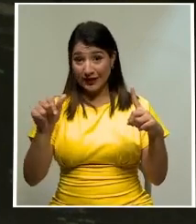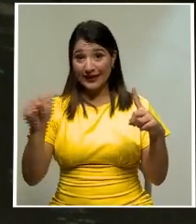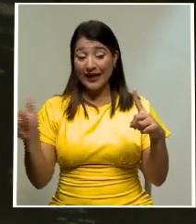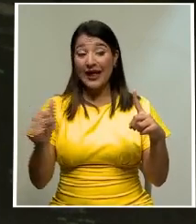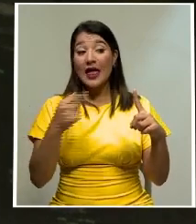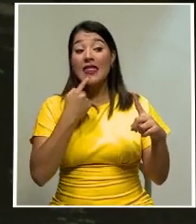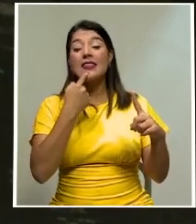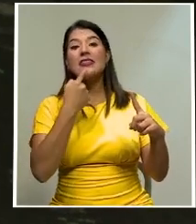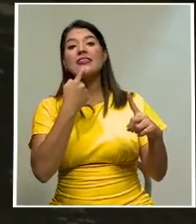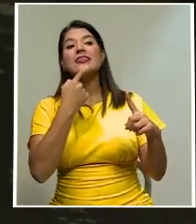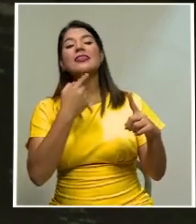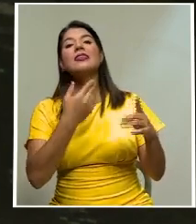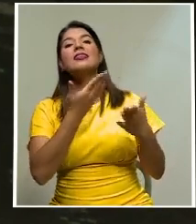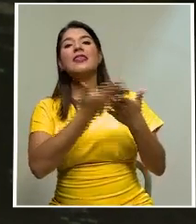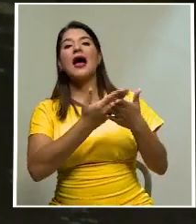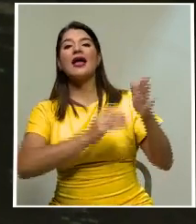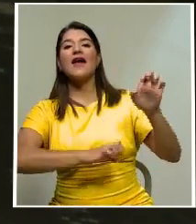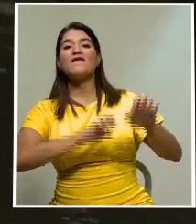una calificación de